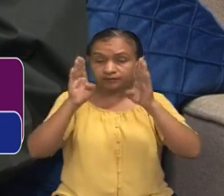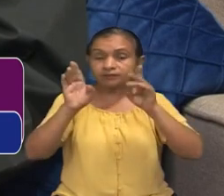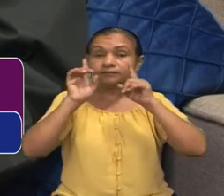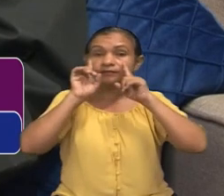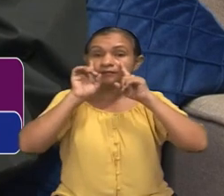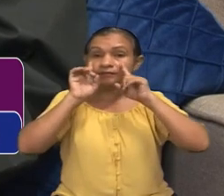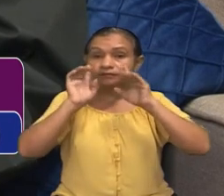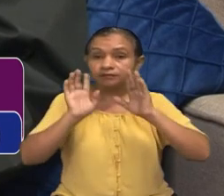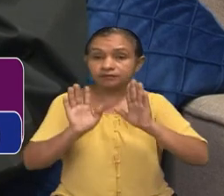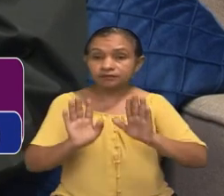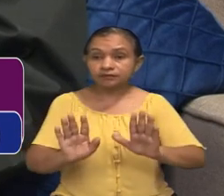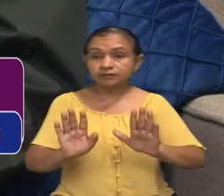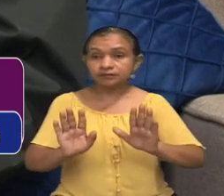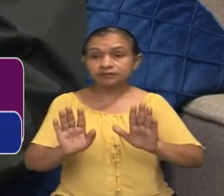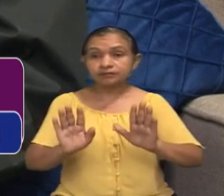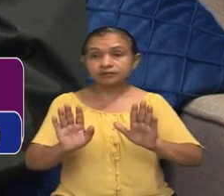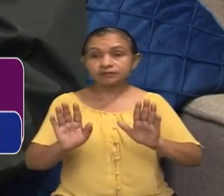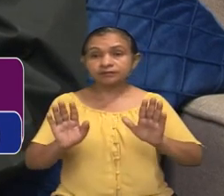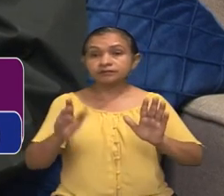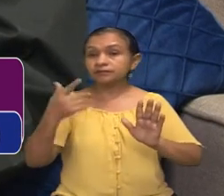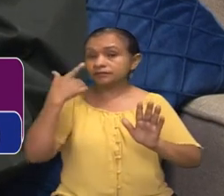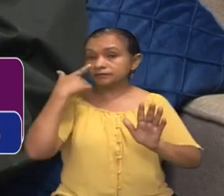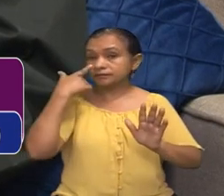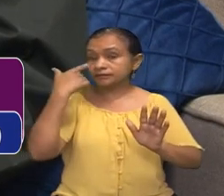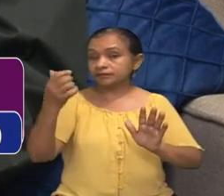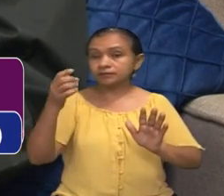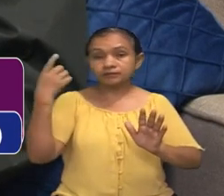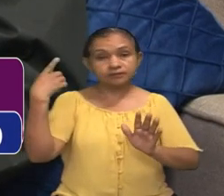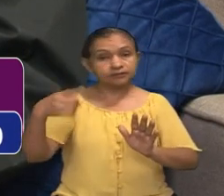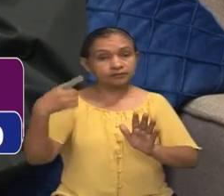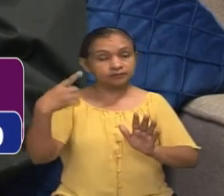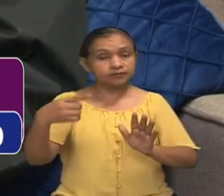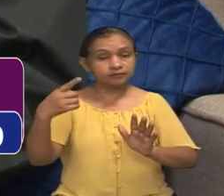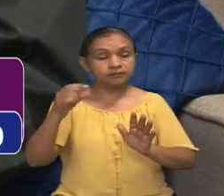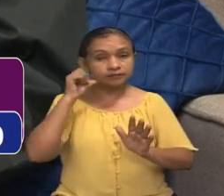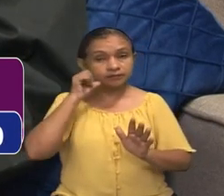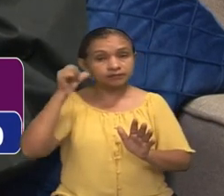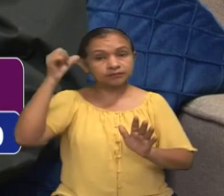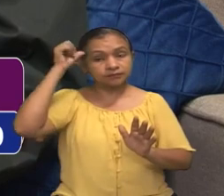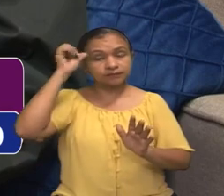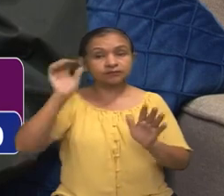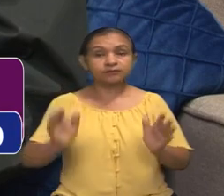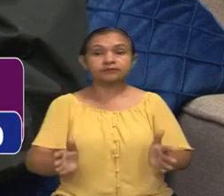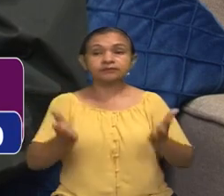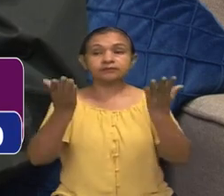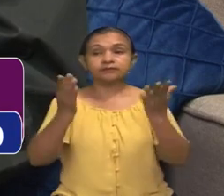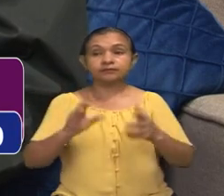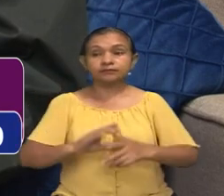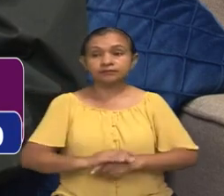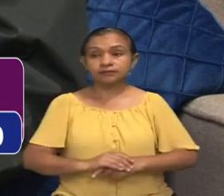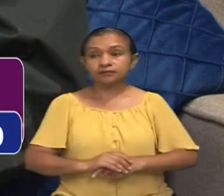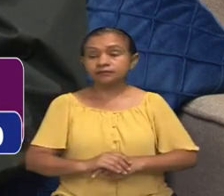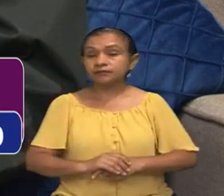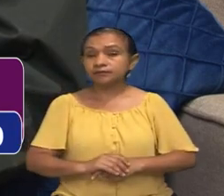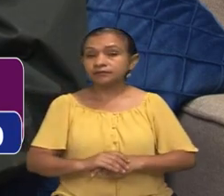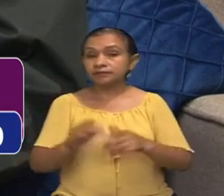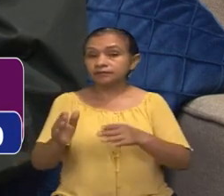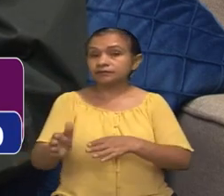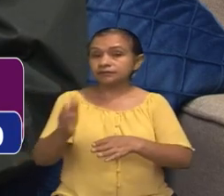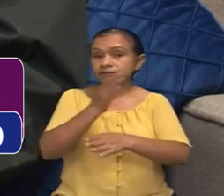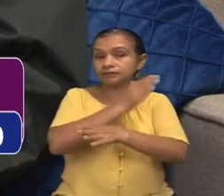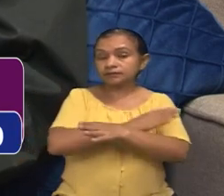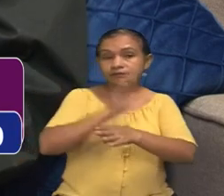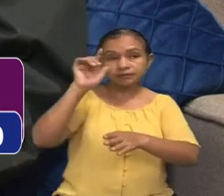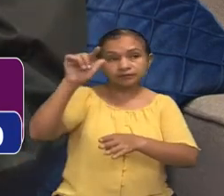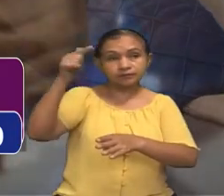protección y en el reconocimiento de derechos de las personas adultas mayores. Es decir, en los gobiernos anteriores no